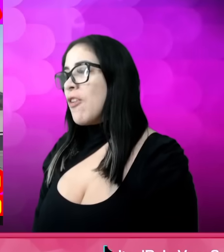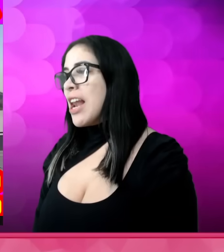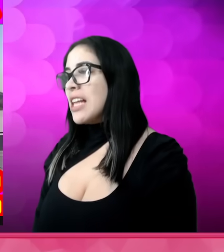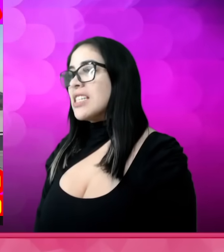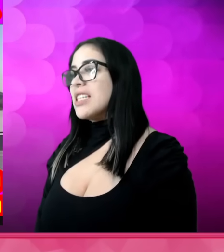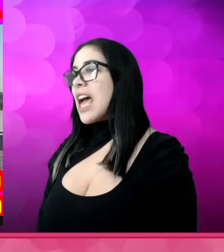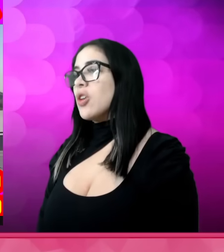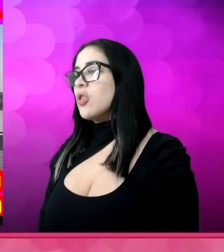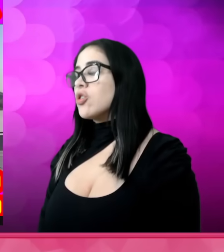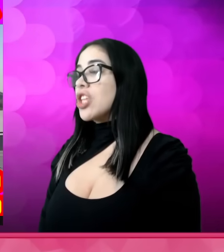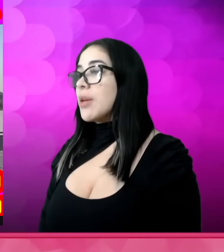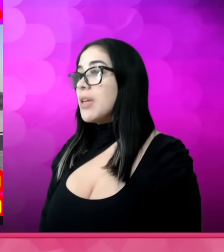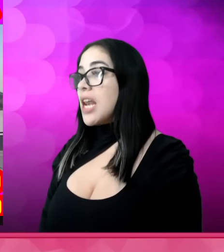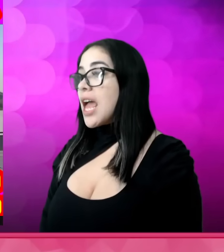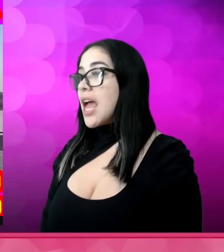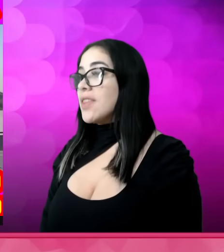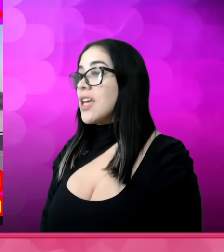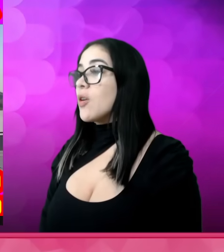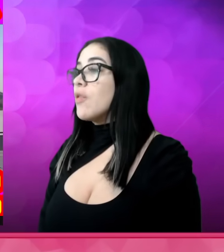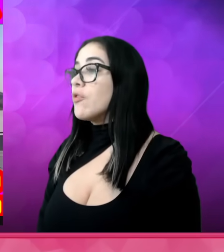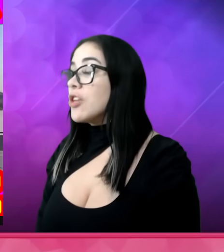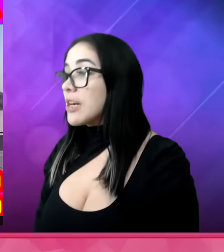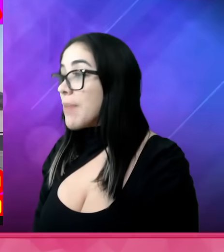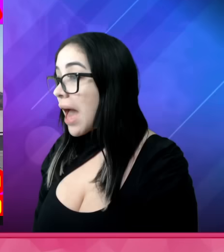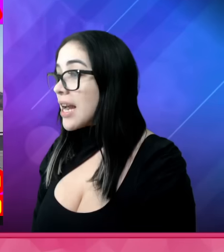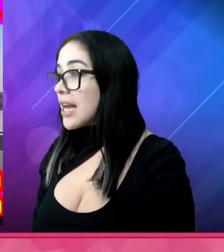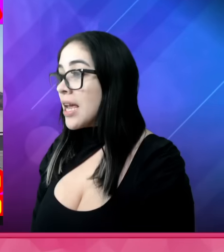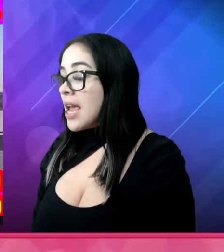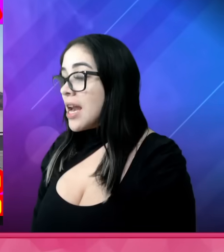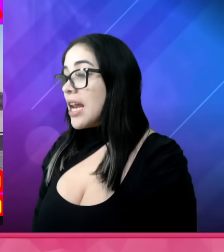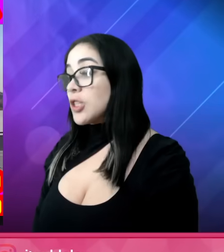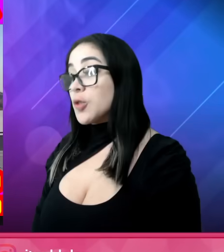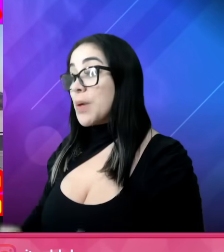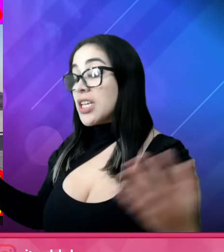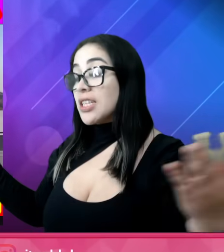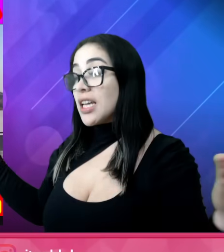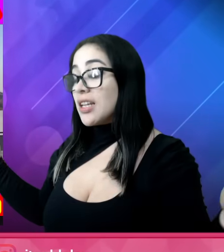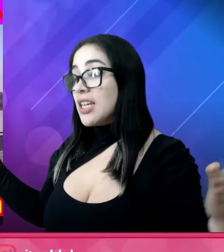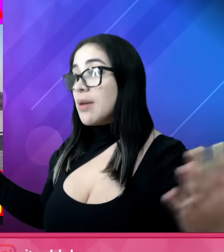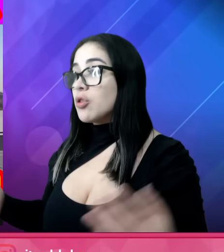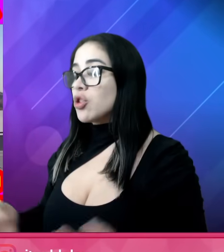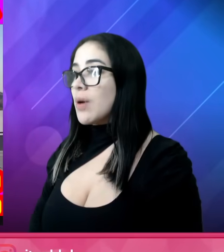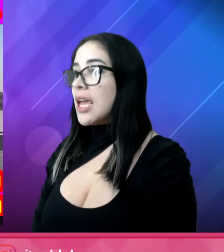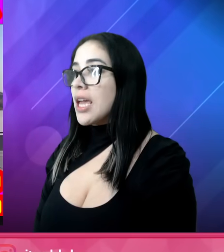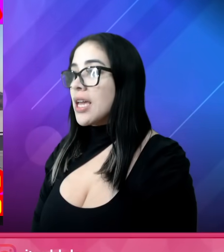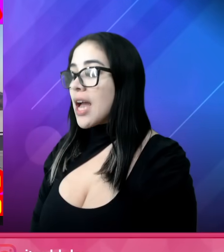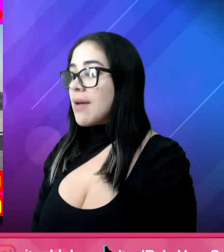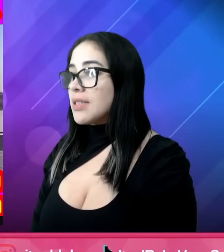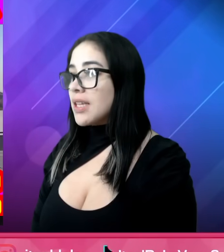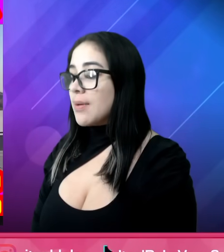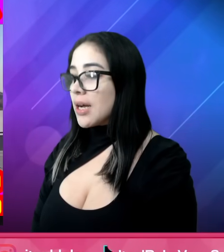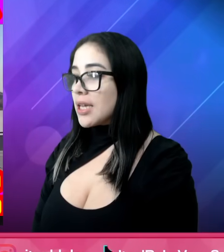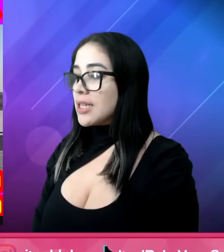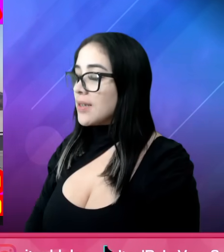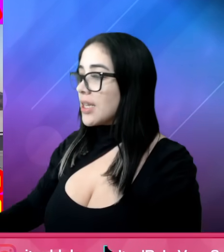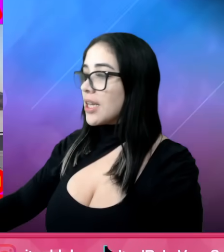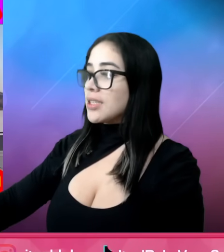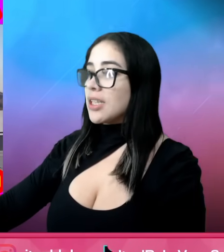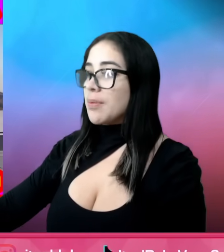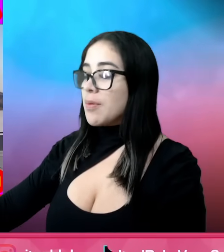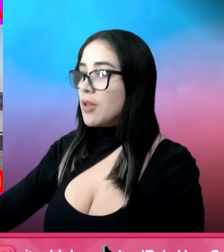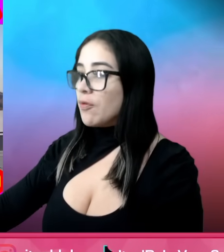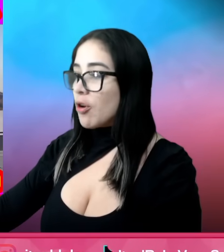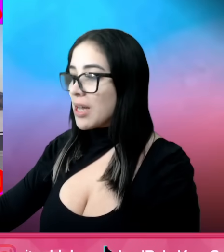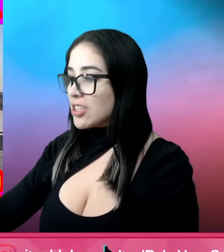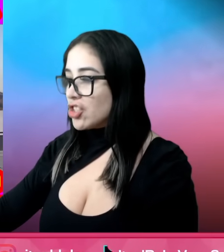que fue lanzado nos termina de confirmar las sospechas que teníamos sobre Cabeza de Vaca quiere saber